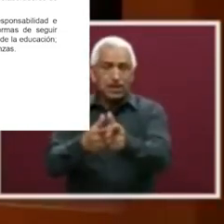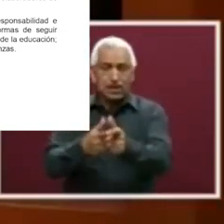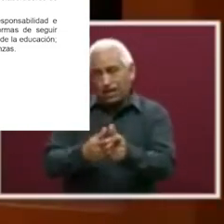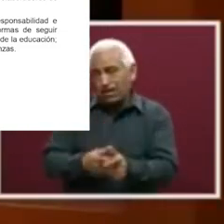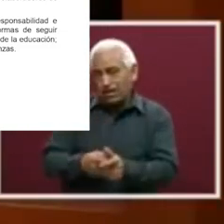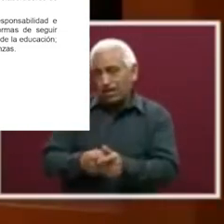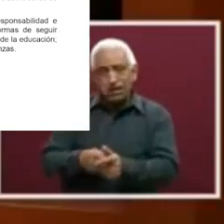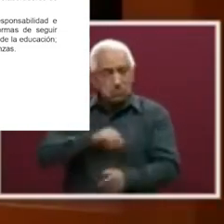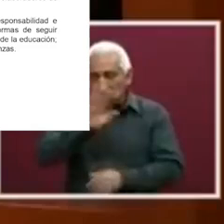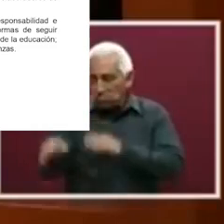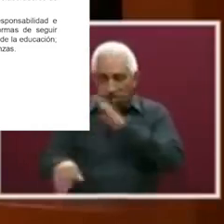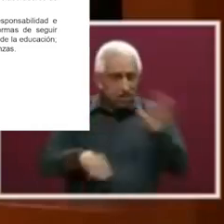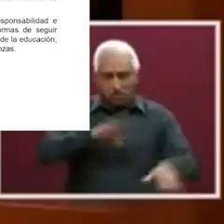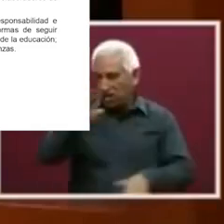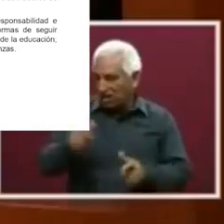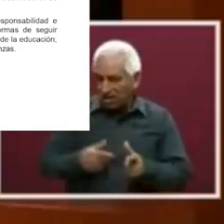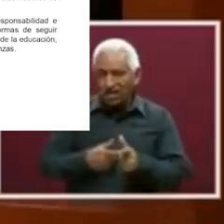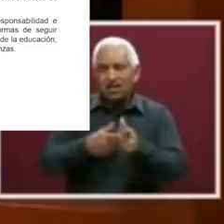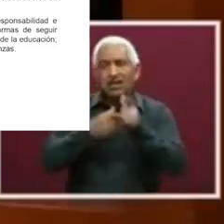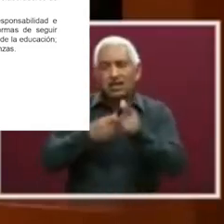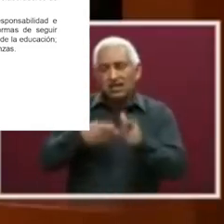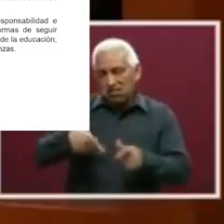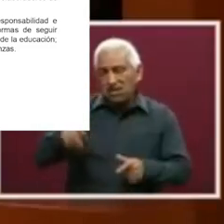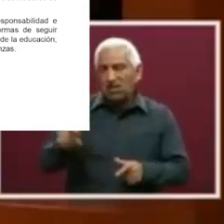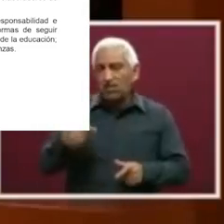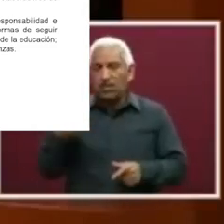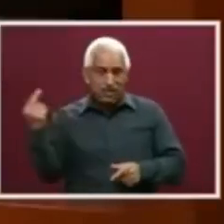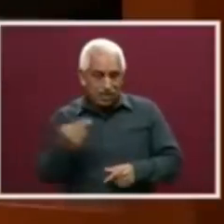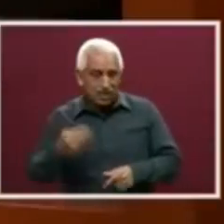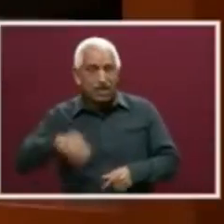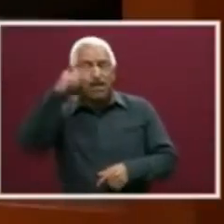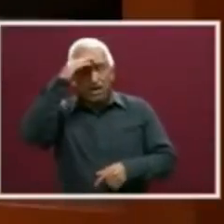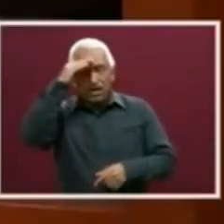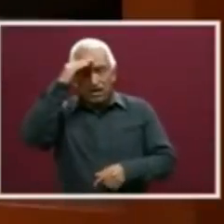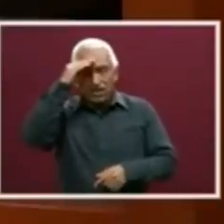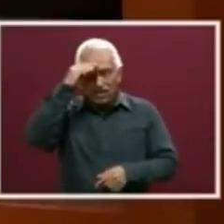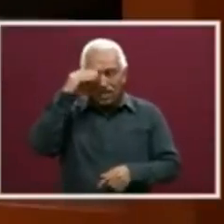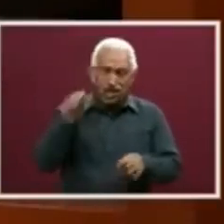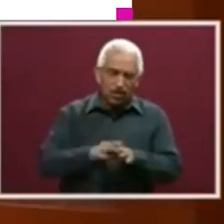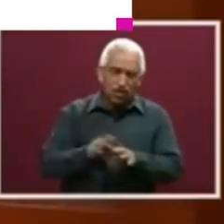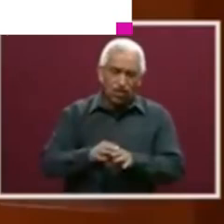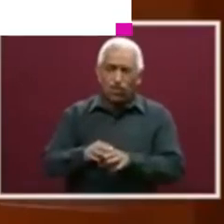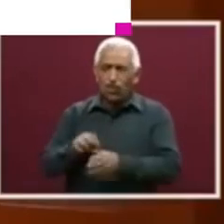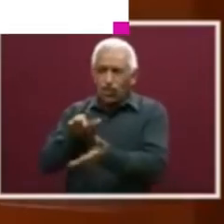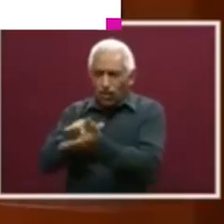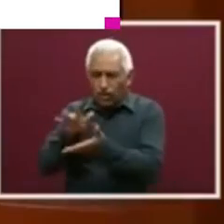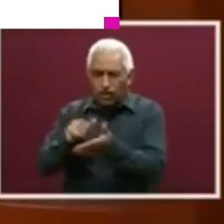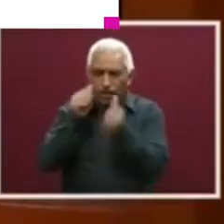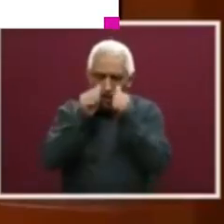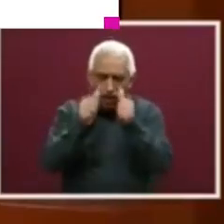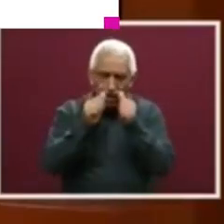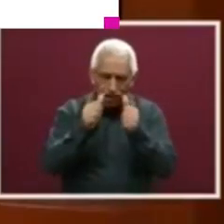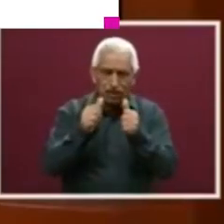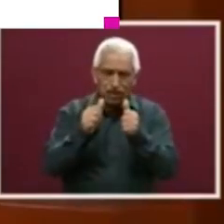con el altercado que sufrió el gobernador Miguel Barbosa en la comunidad de Ayoxustla, en el municipio de Huehuetlán, El